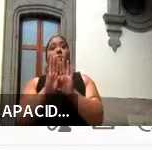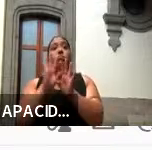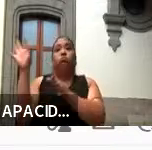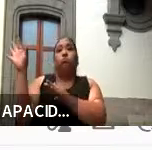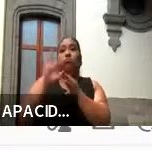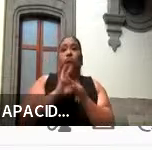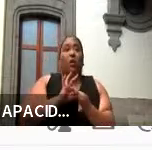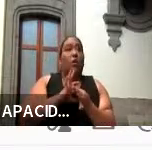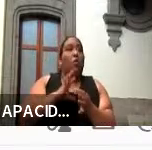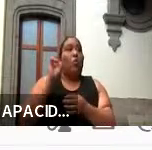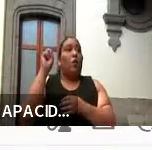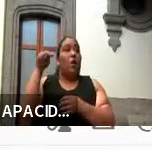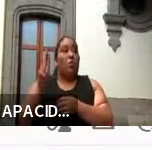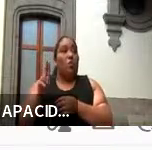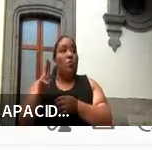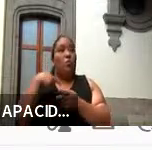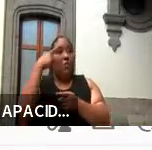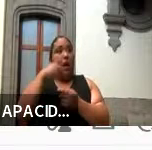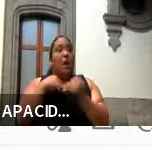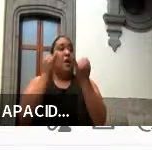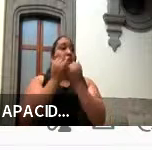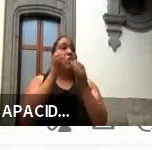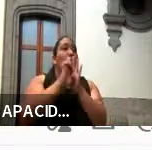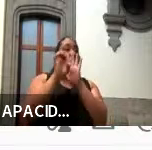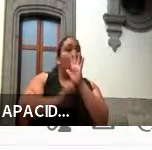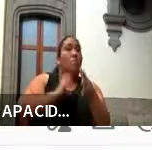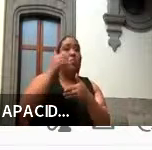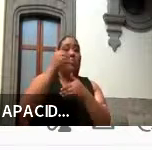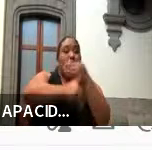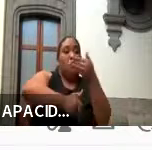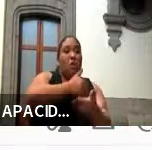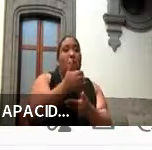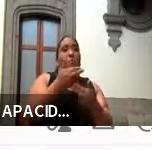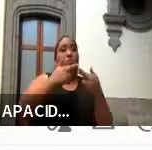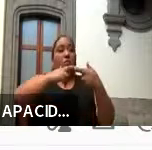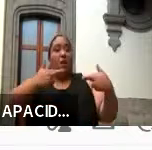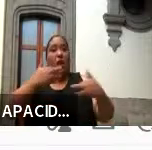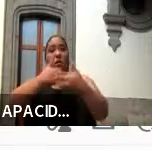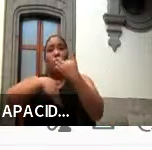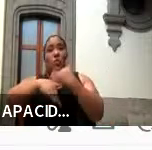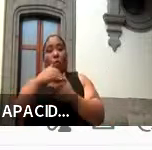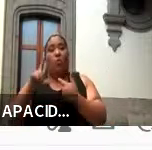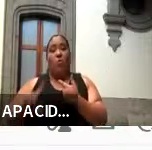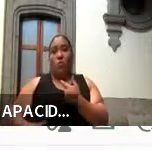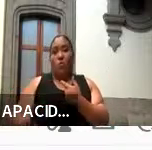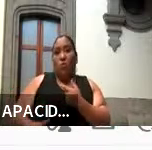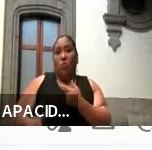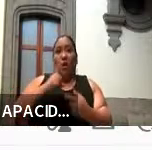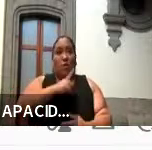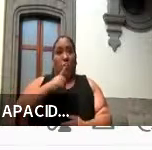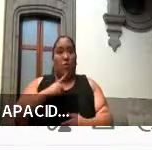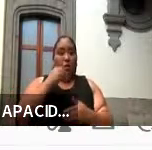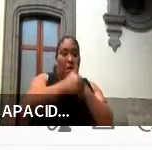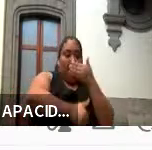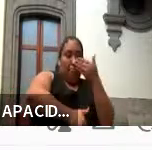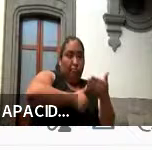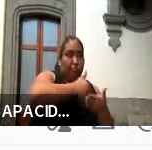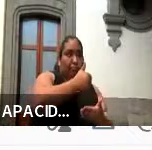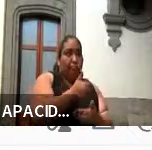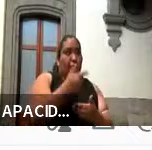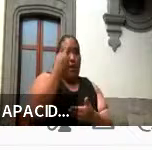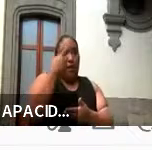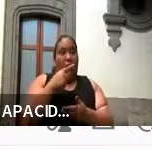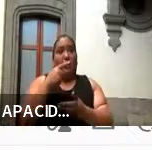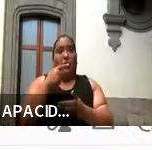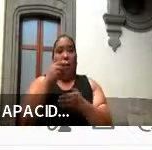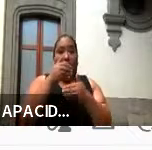en relación a la hoja de ruta que podría seguir el Estado para avanzar en la implementación